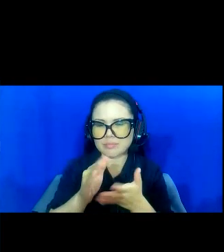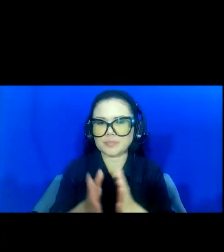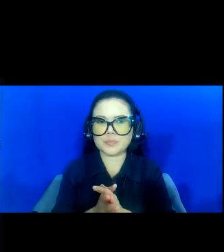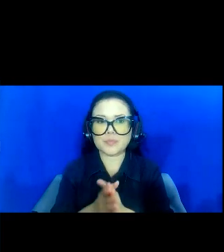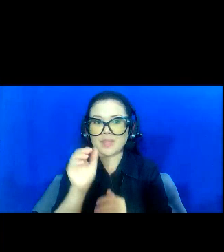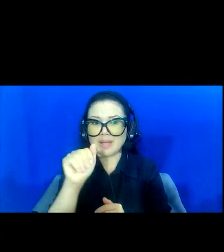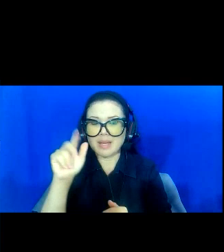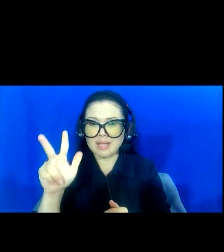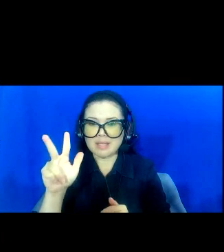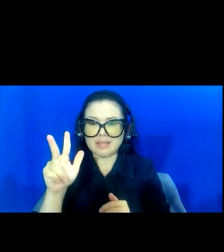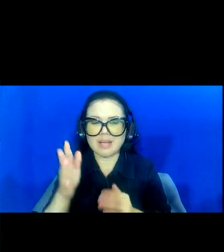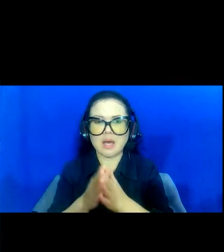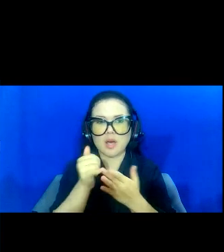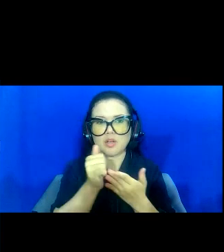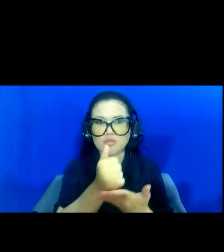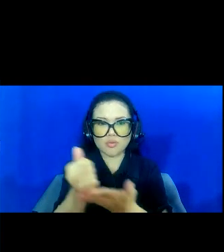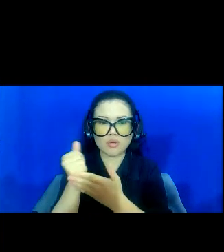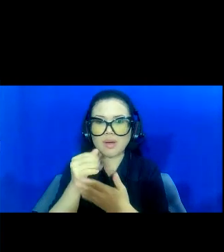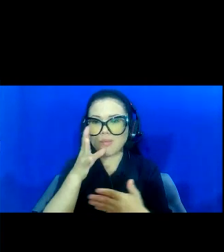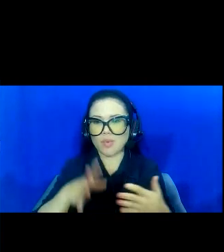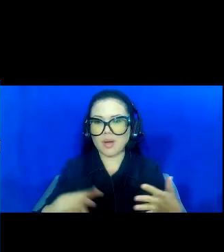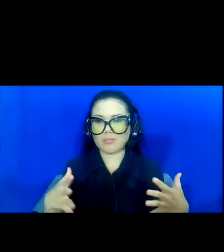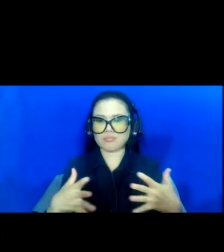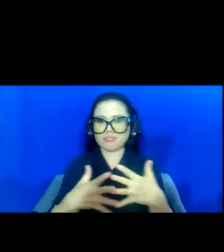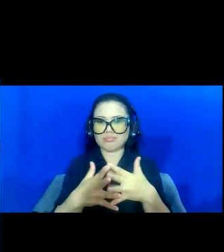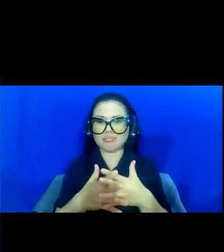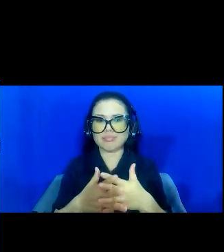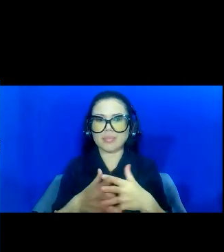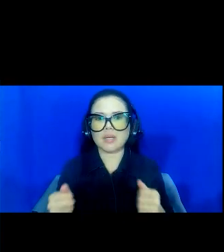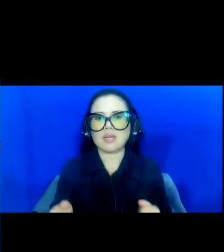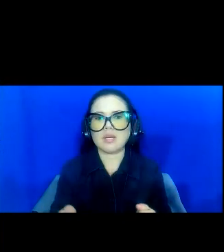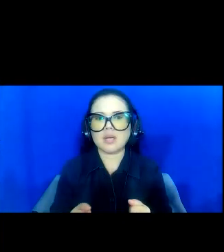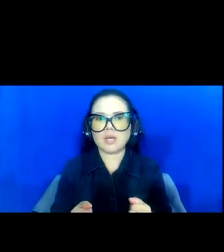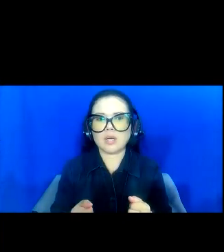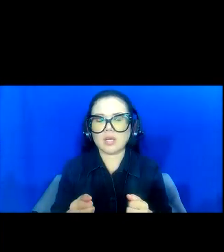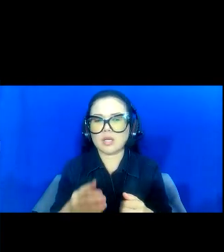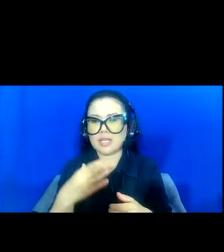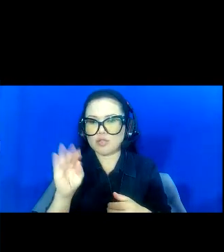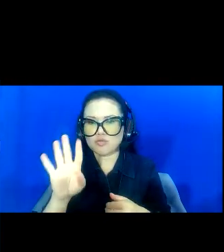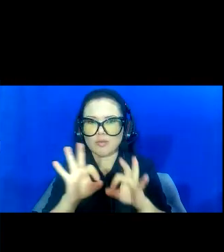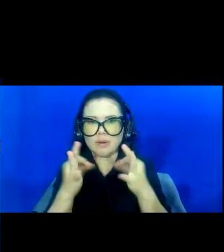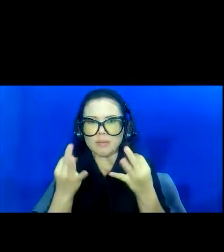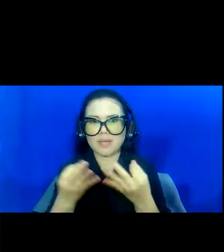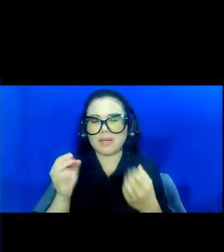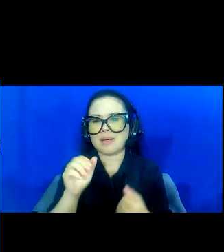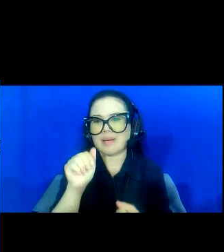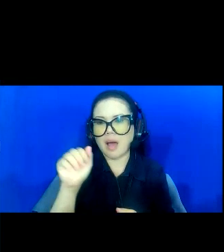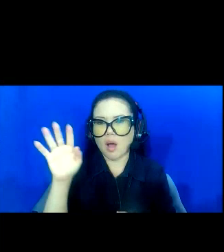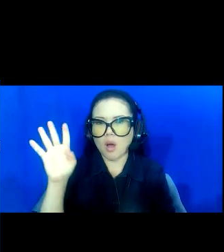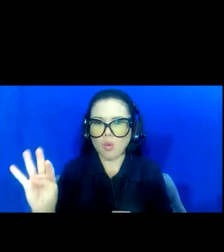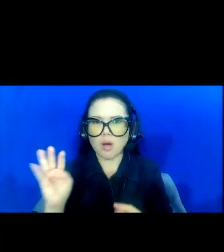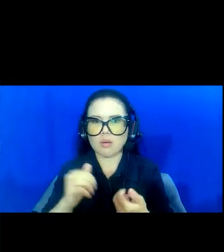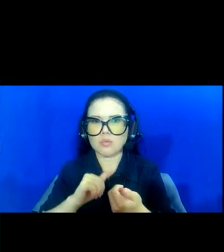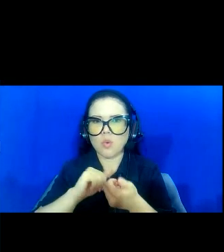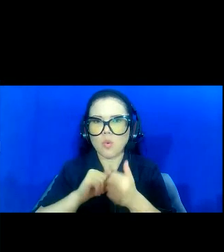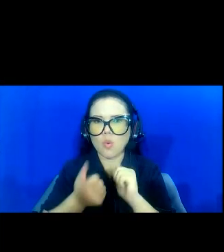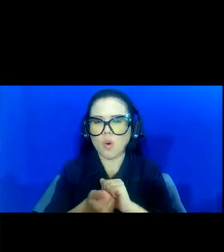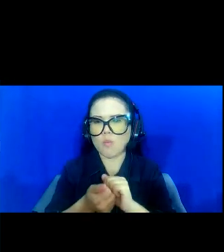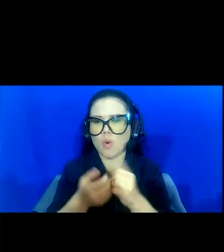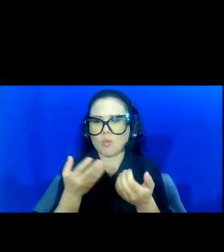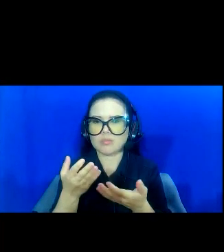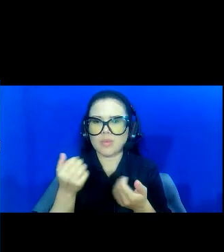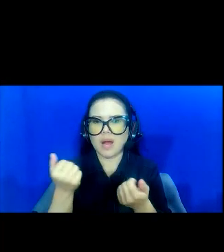personas gestantes, cómo se expande ese equipo de trabajo. En el A4, cómo se contratan esos facilitadores de apoyo para apoyar el proceso de recuperación y bien